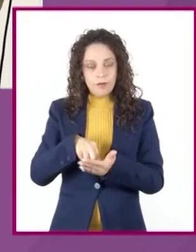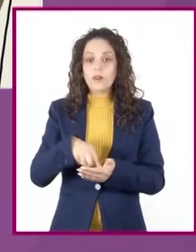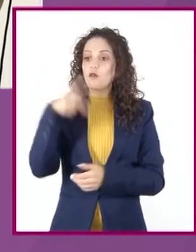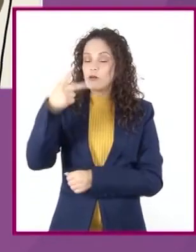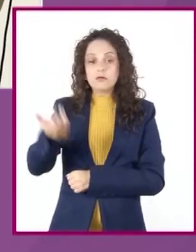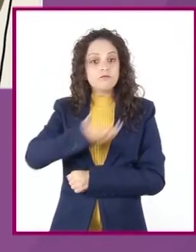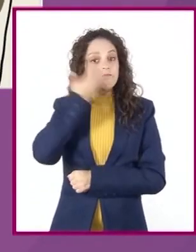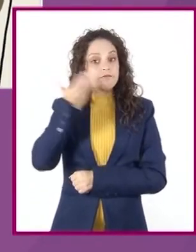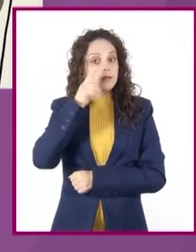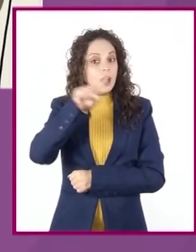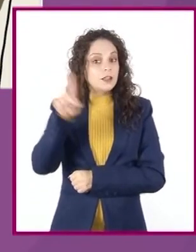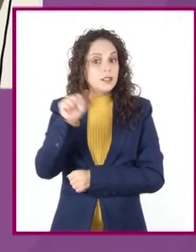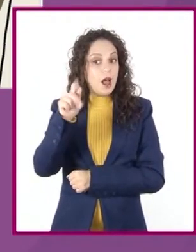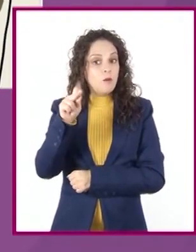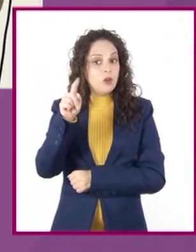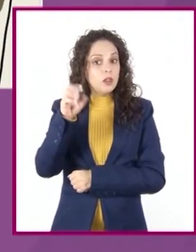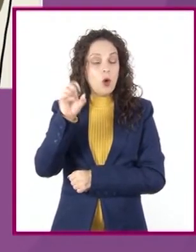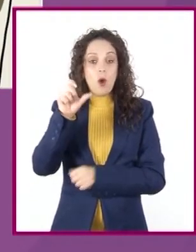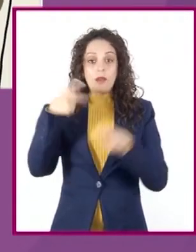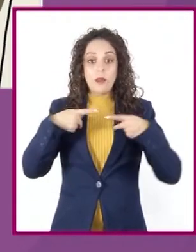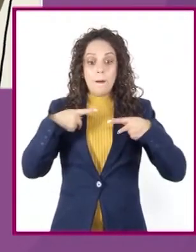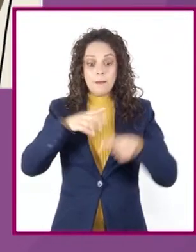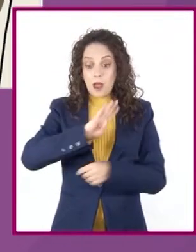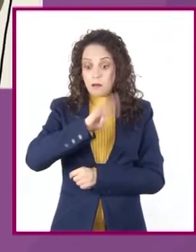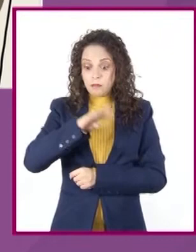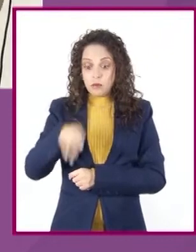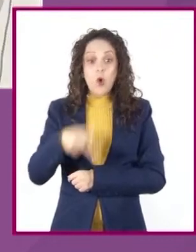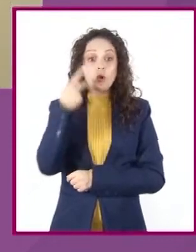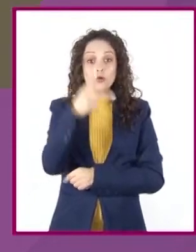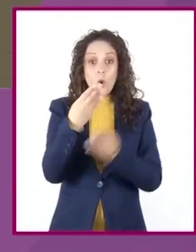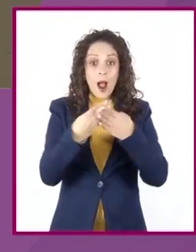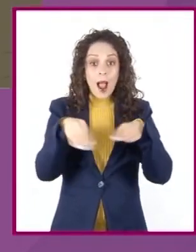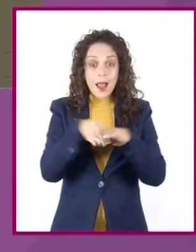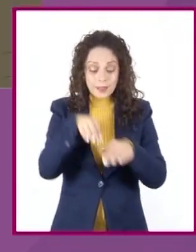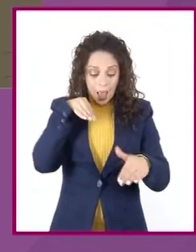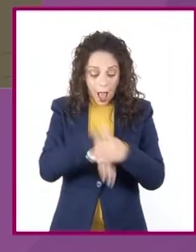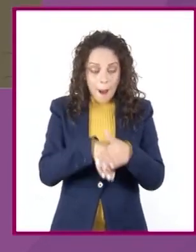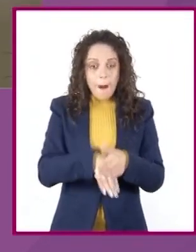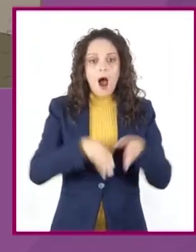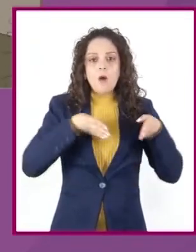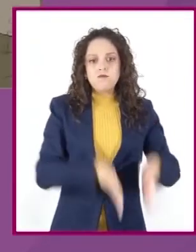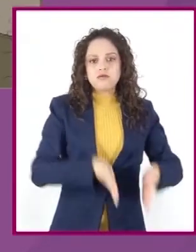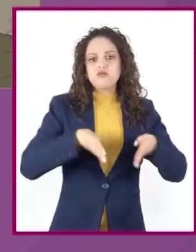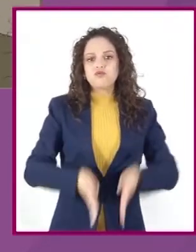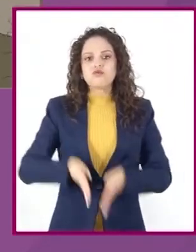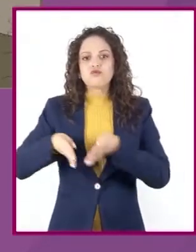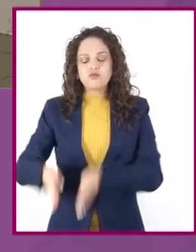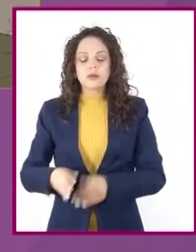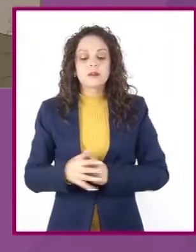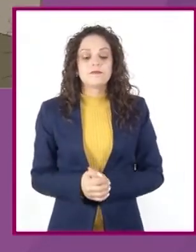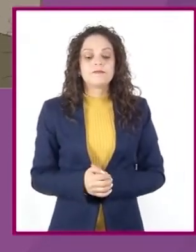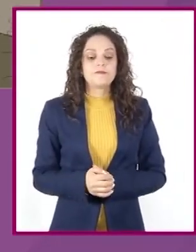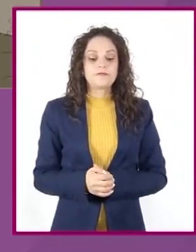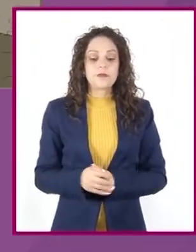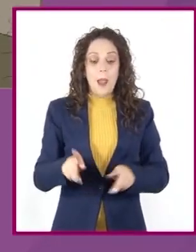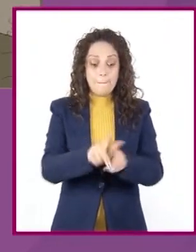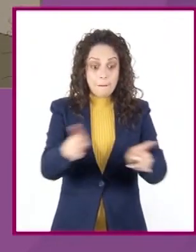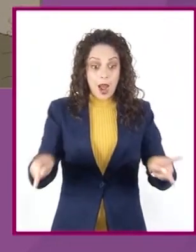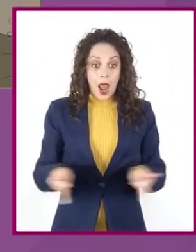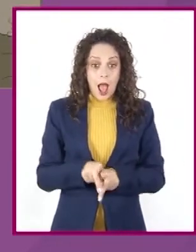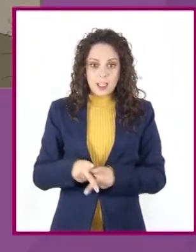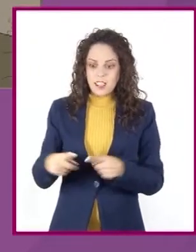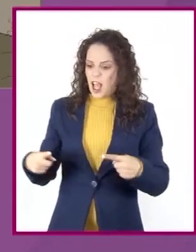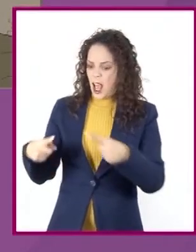zapoteca enterrar a sus muertos debajo de sus casas. En una esquina de la gran plaza está el juego de